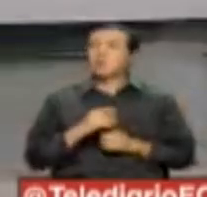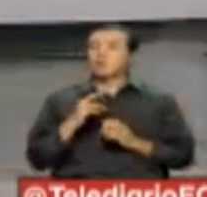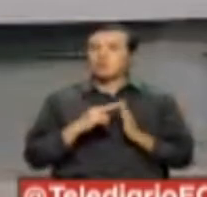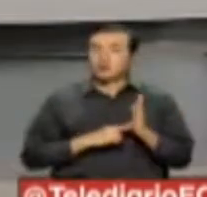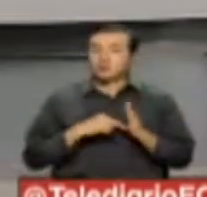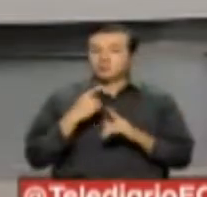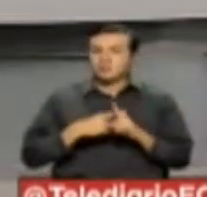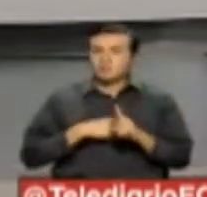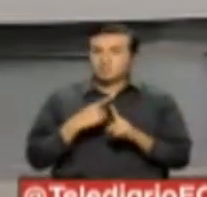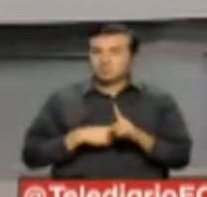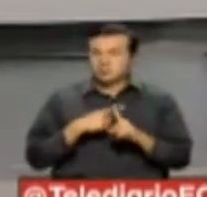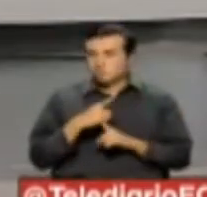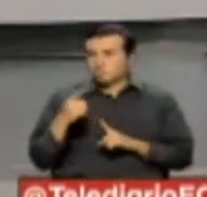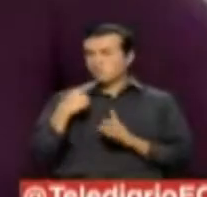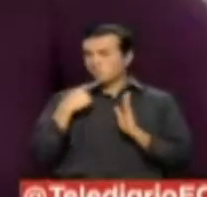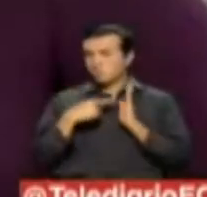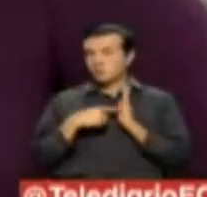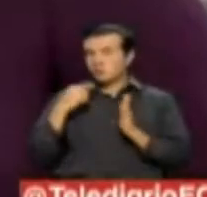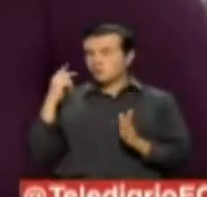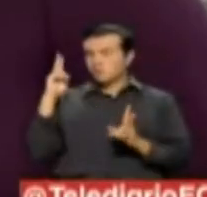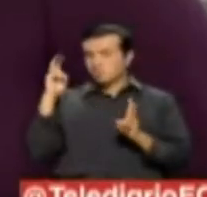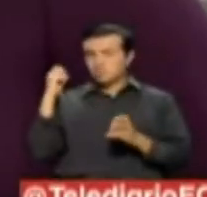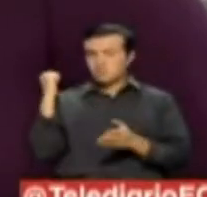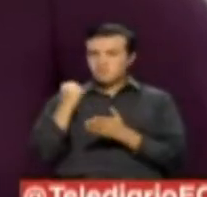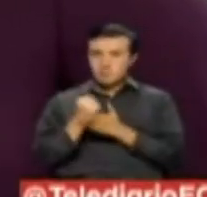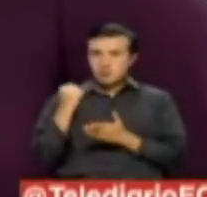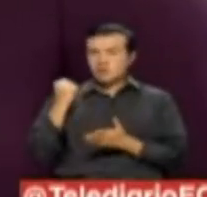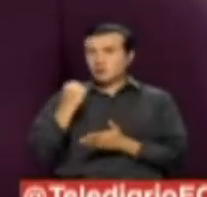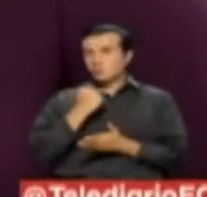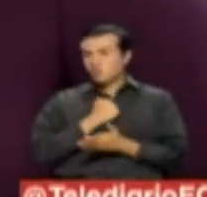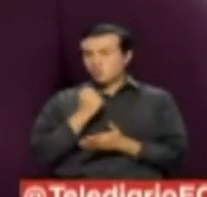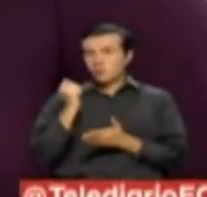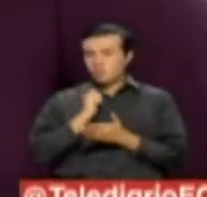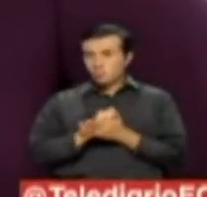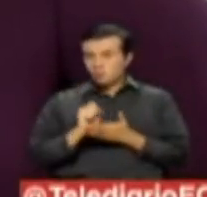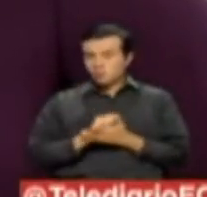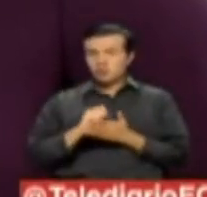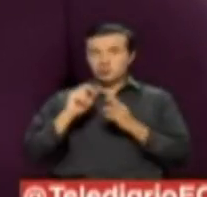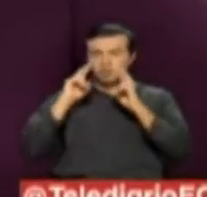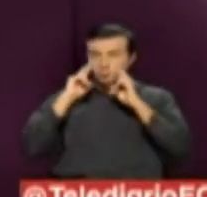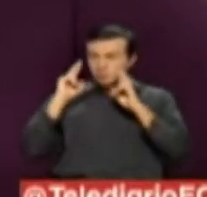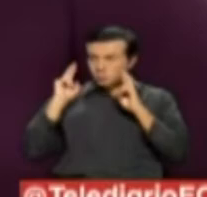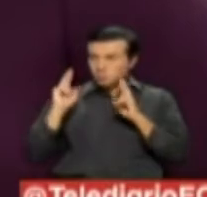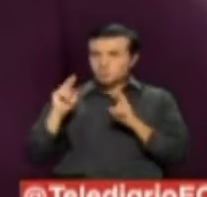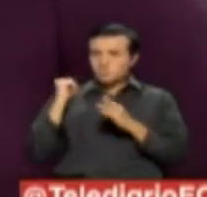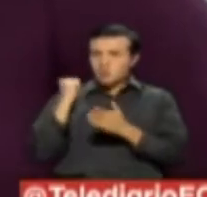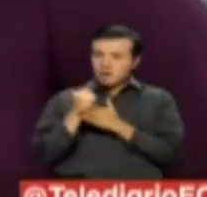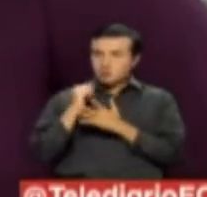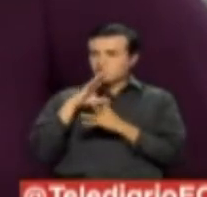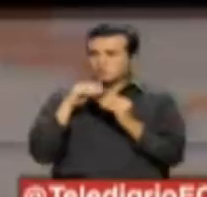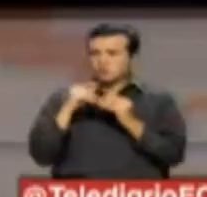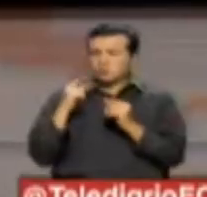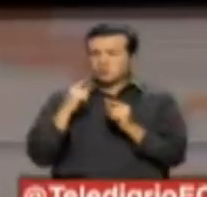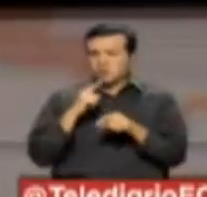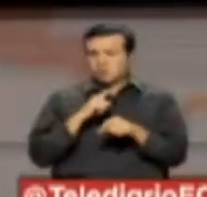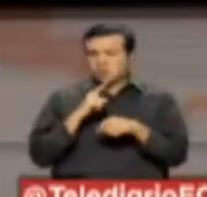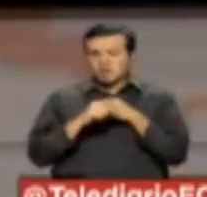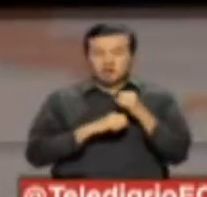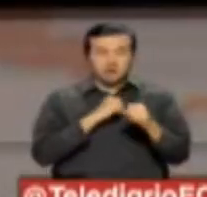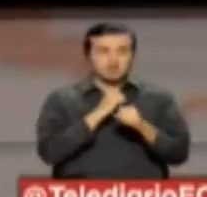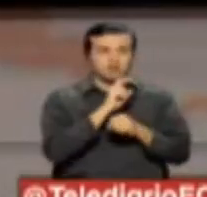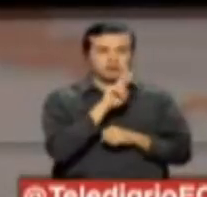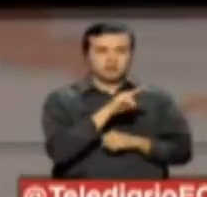mensualmente por ejemplo en tema de patentes reconocimiento también de la marca por ejemplo en el año